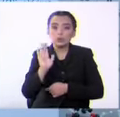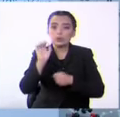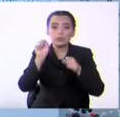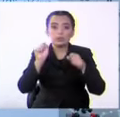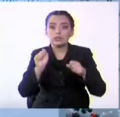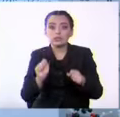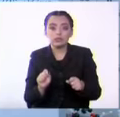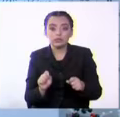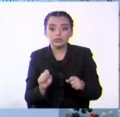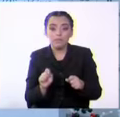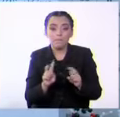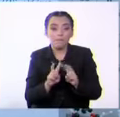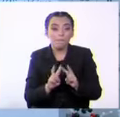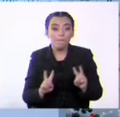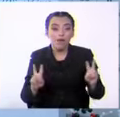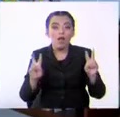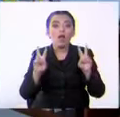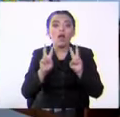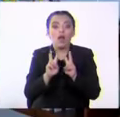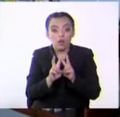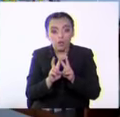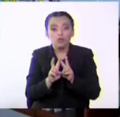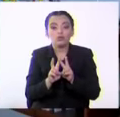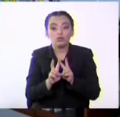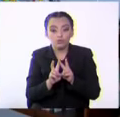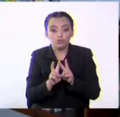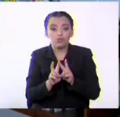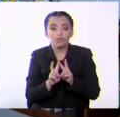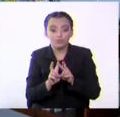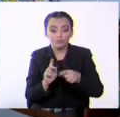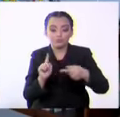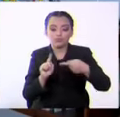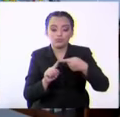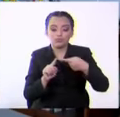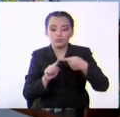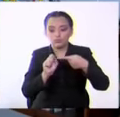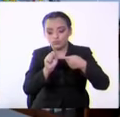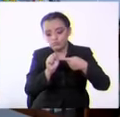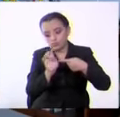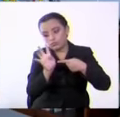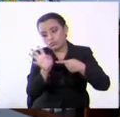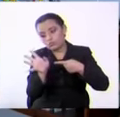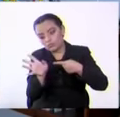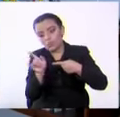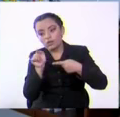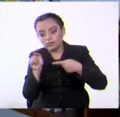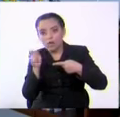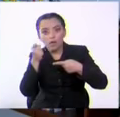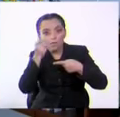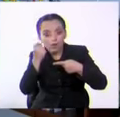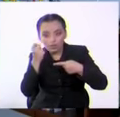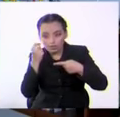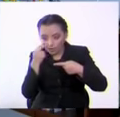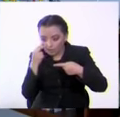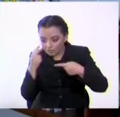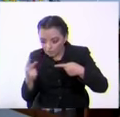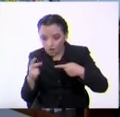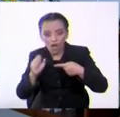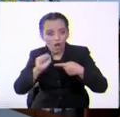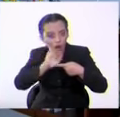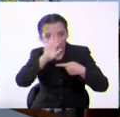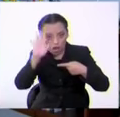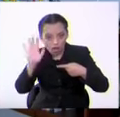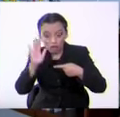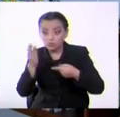un valor como si lo pueden tomar aquellos servicios de abastecimiento. Es decir, yo puedo cobrar por la leña